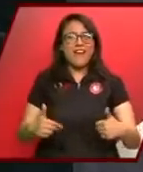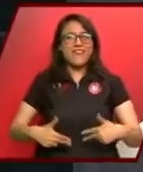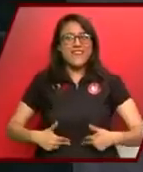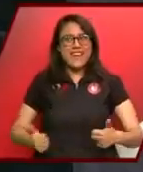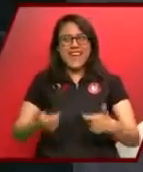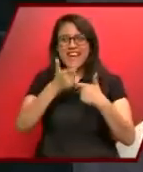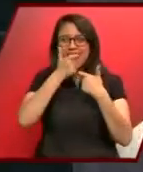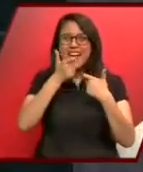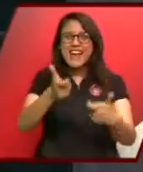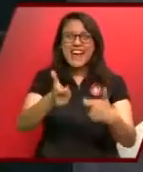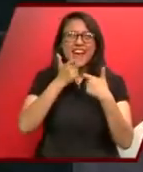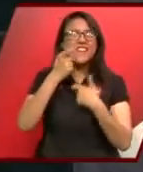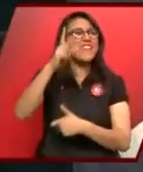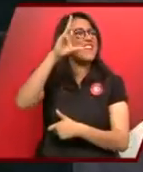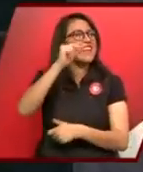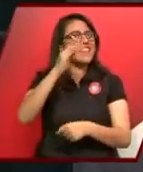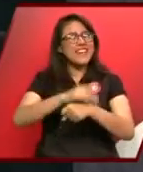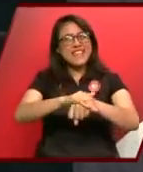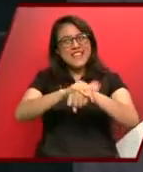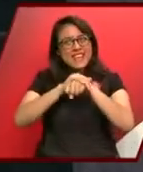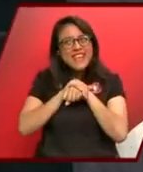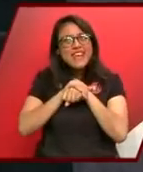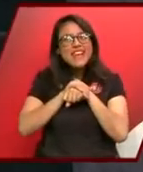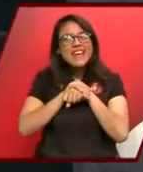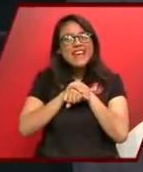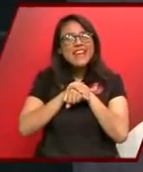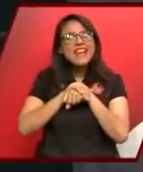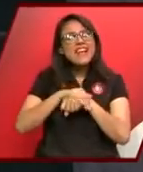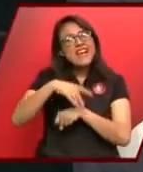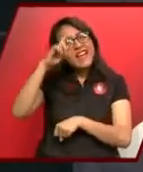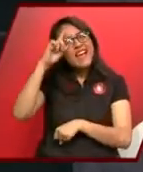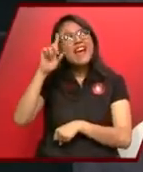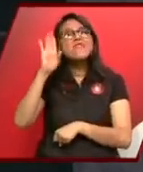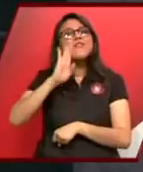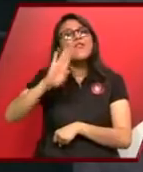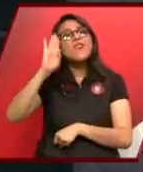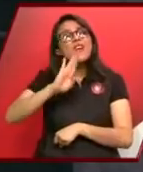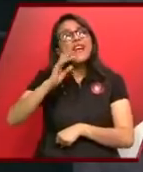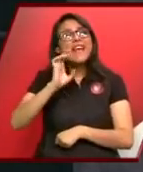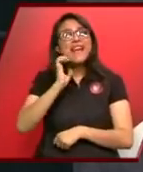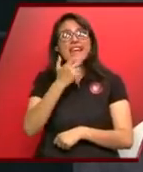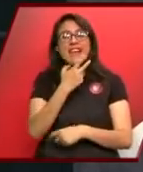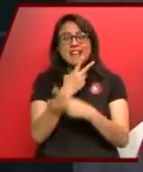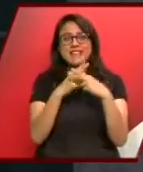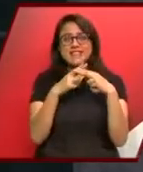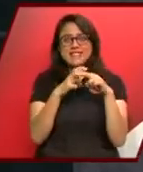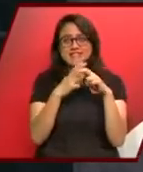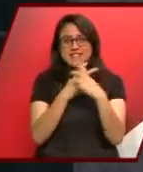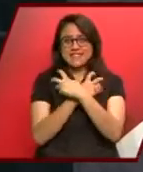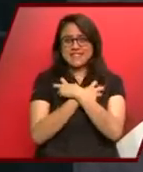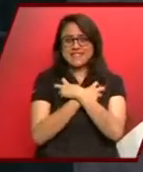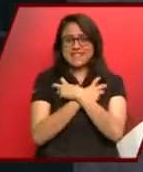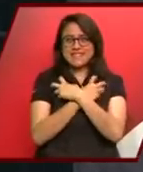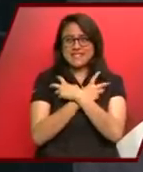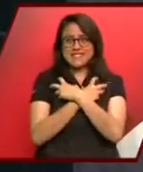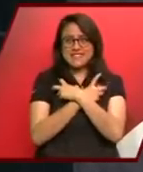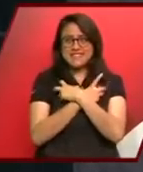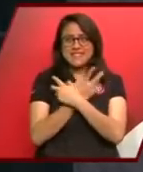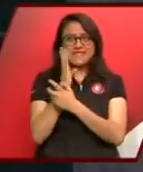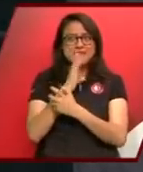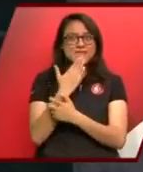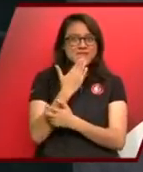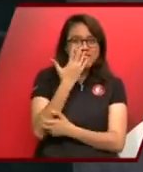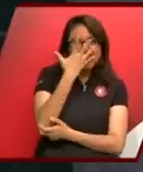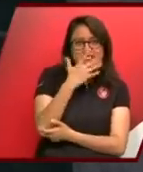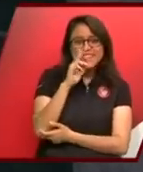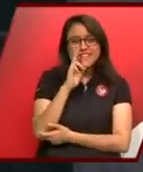no, estoy con mi amigo la Catrín. ¿Cómo te vamos a extrañar? Y el Catrín. Ahorita que llegó dije, estás muy flaca, pero no, es así